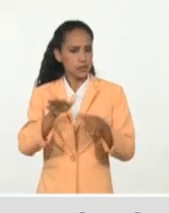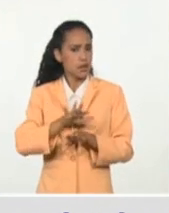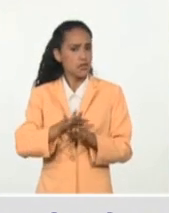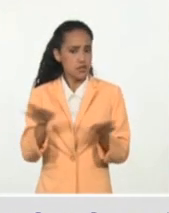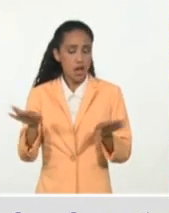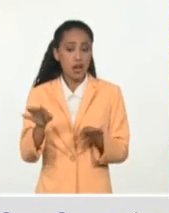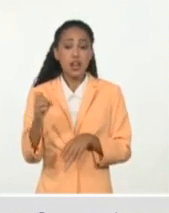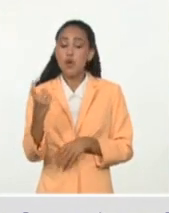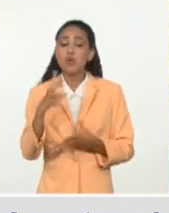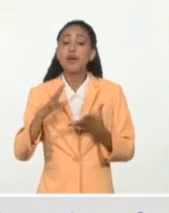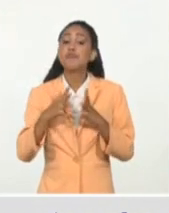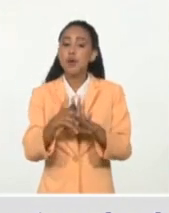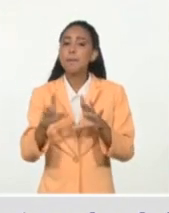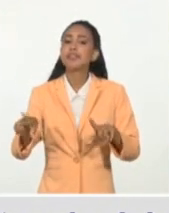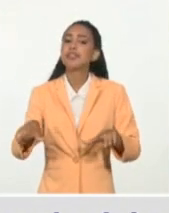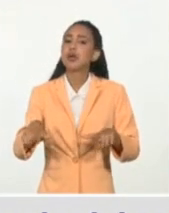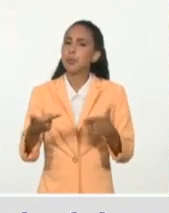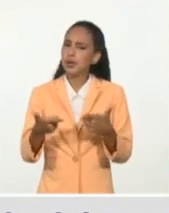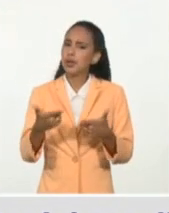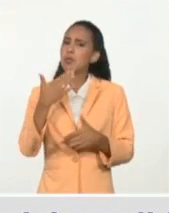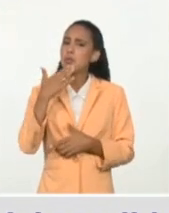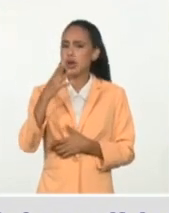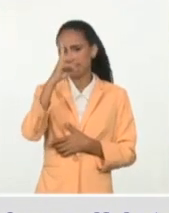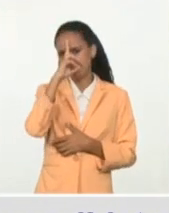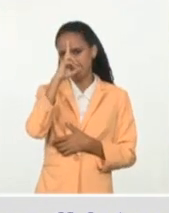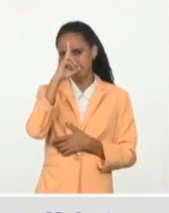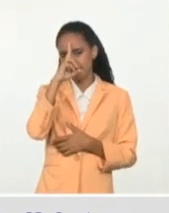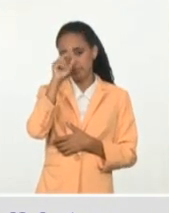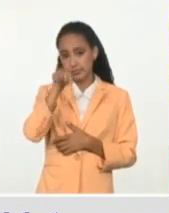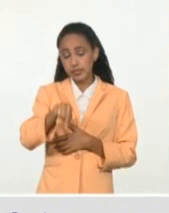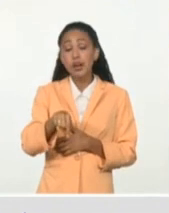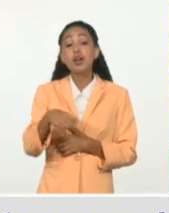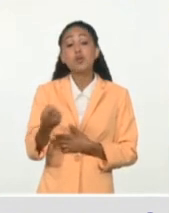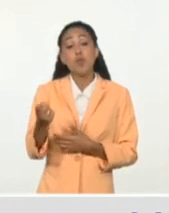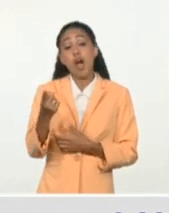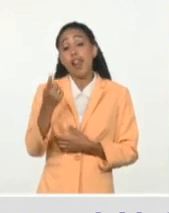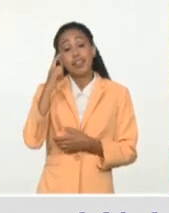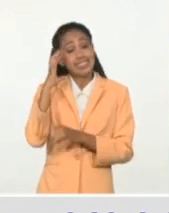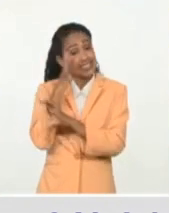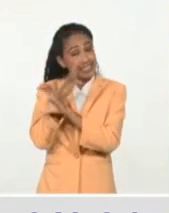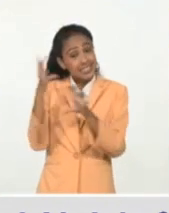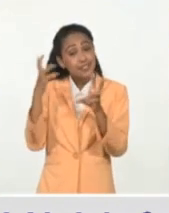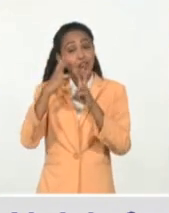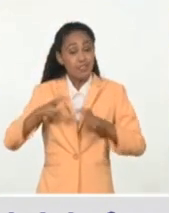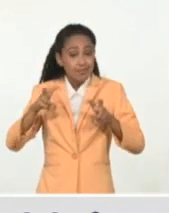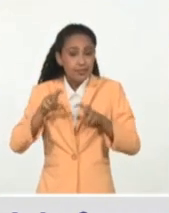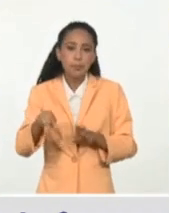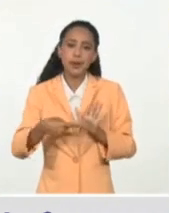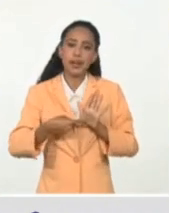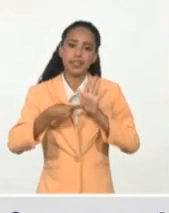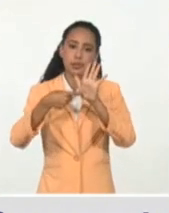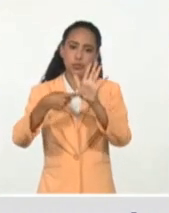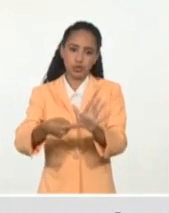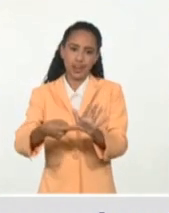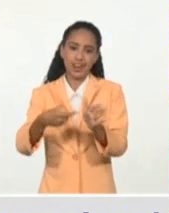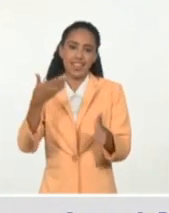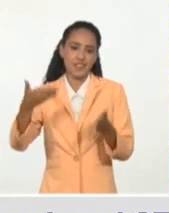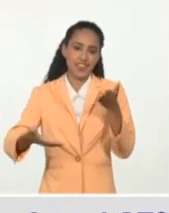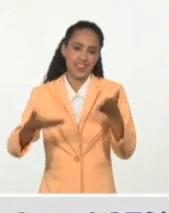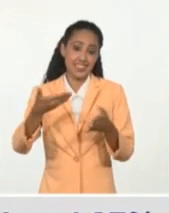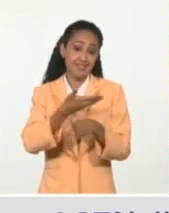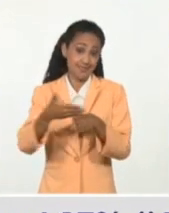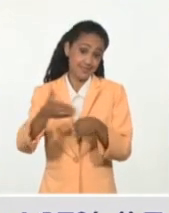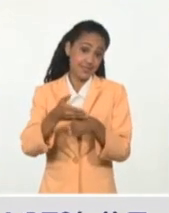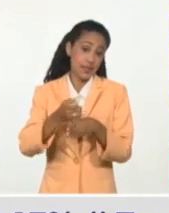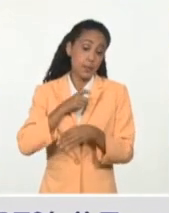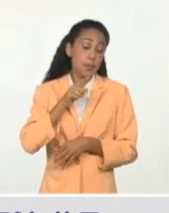con las buenas prácticas clínicas y de cumplir desde el punto de vista científico con la demostración de la hipótesis de que el candidato vacunal